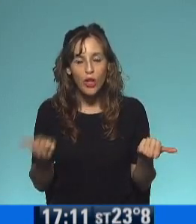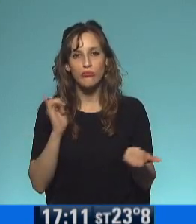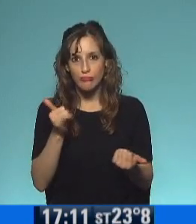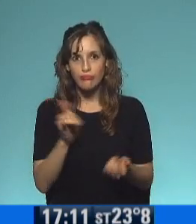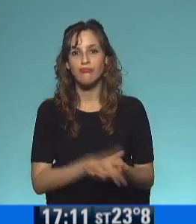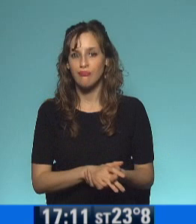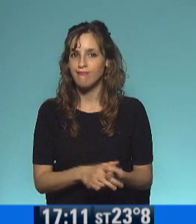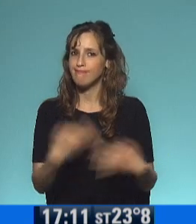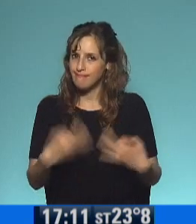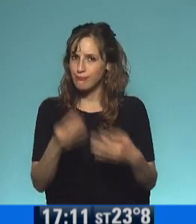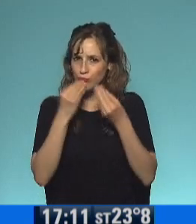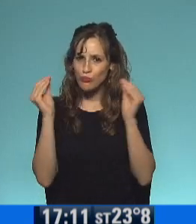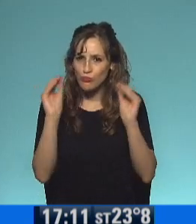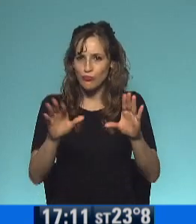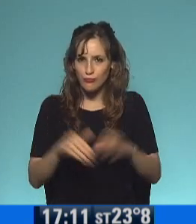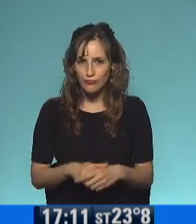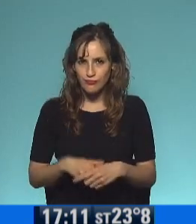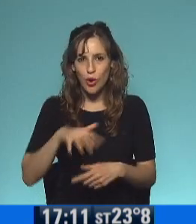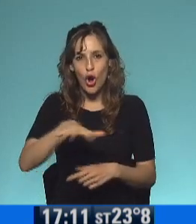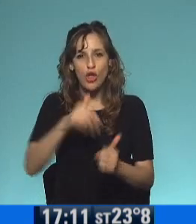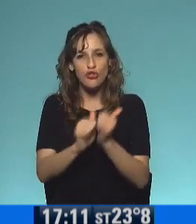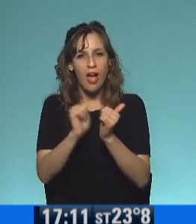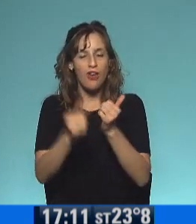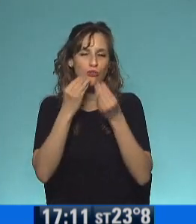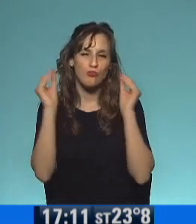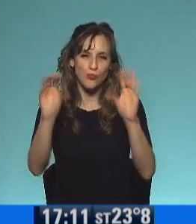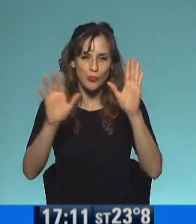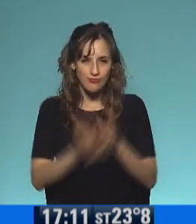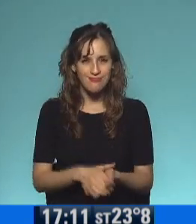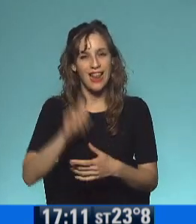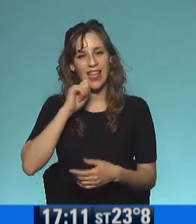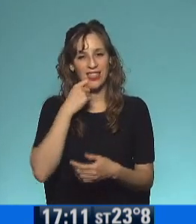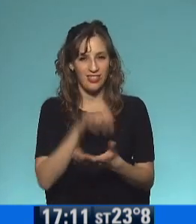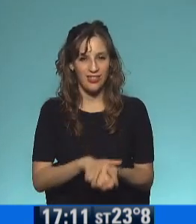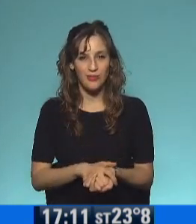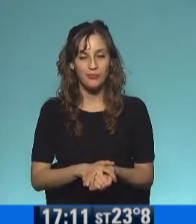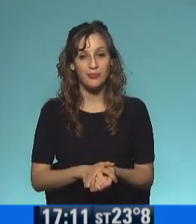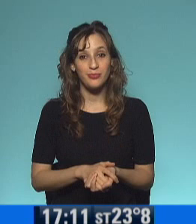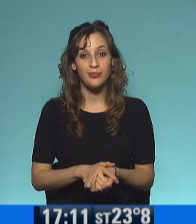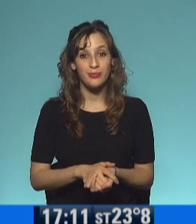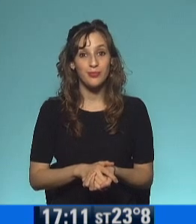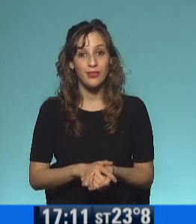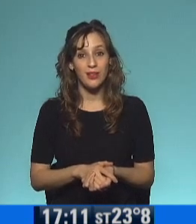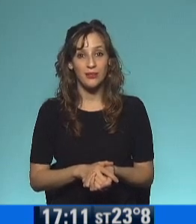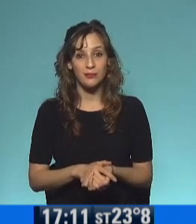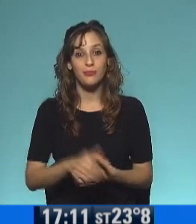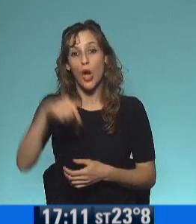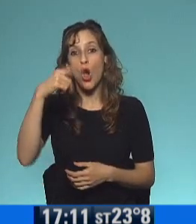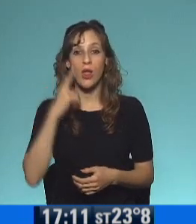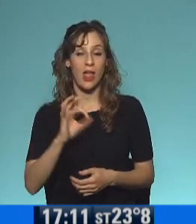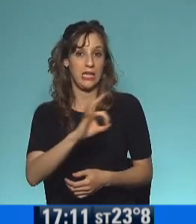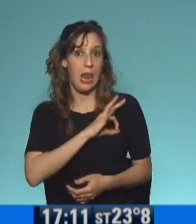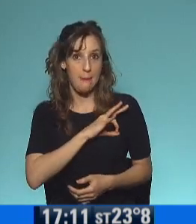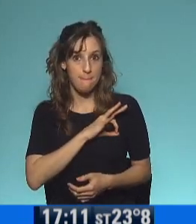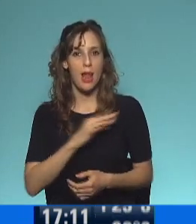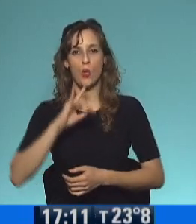¡Qué genio! ¡Beso para todo, Rosario! Muy linda la escarapela, muchas gracias. Decoro mi casa para el día de la escarapela. Luz